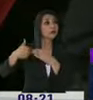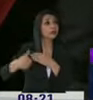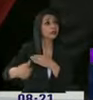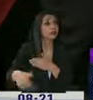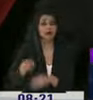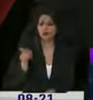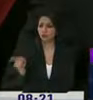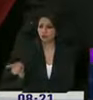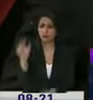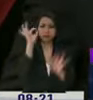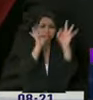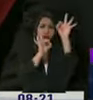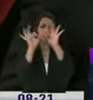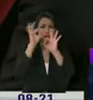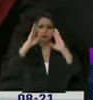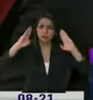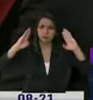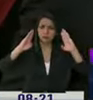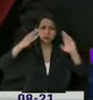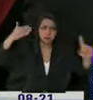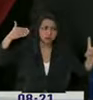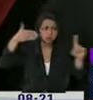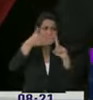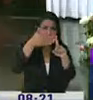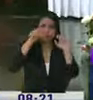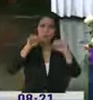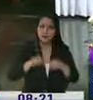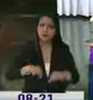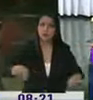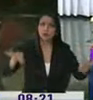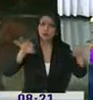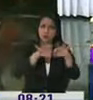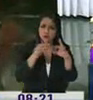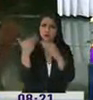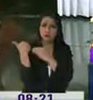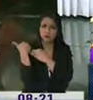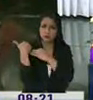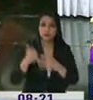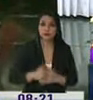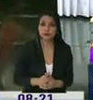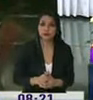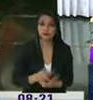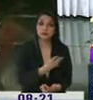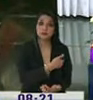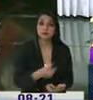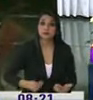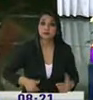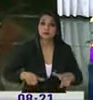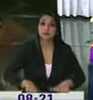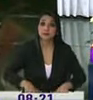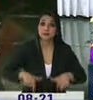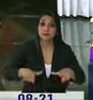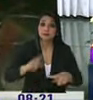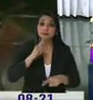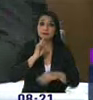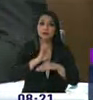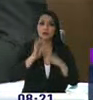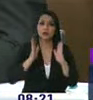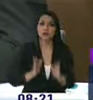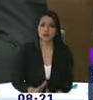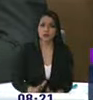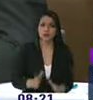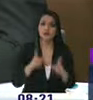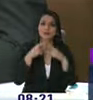de lo trascendente y de lo responsable. Por su parte, el presidente Lenín Moreno mencionó que los ecuatorianos han recuperado